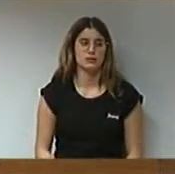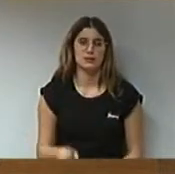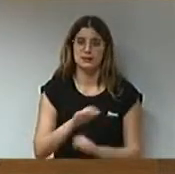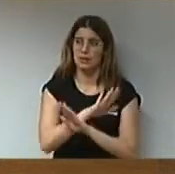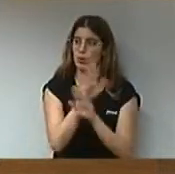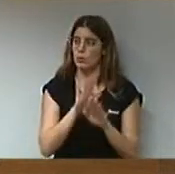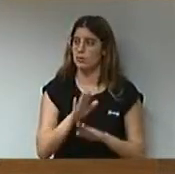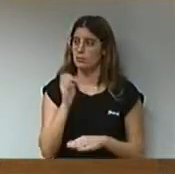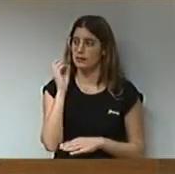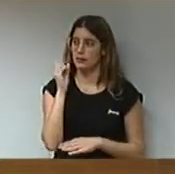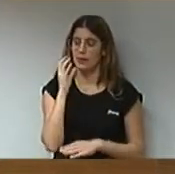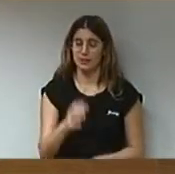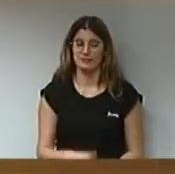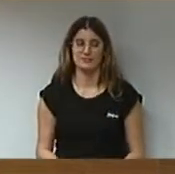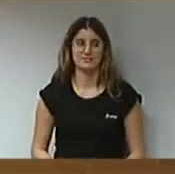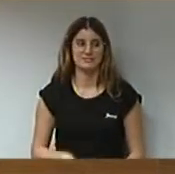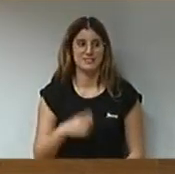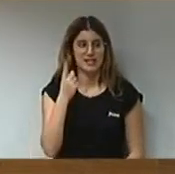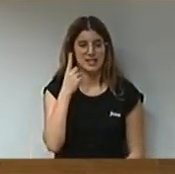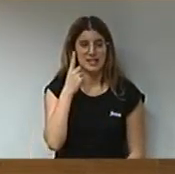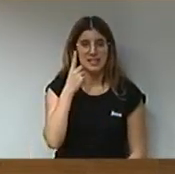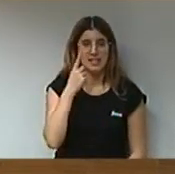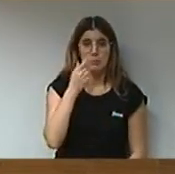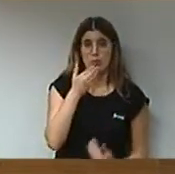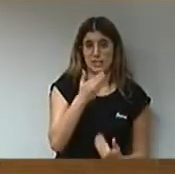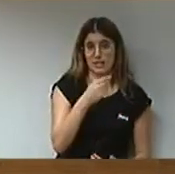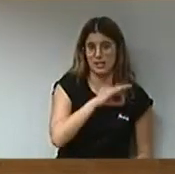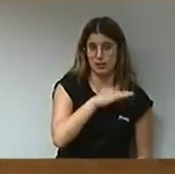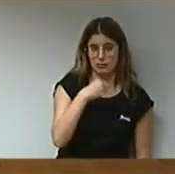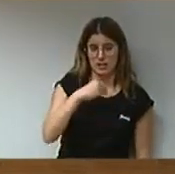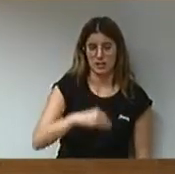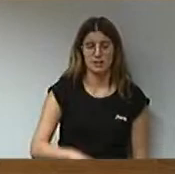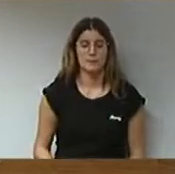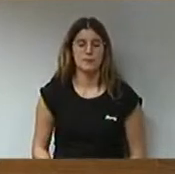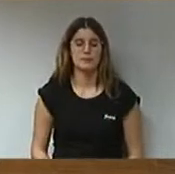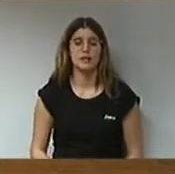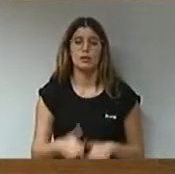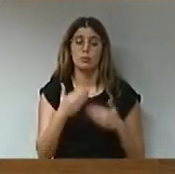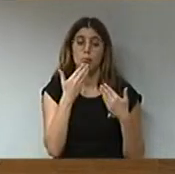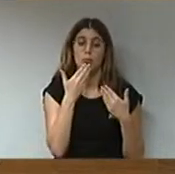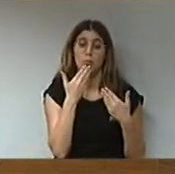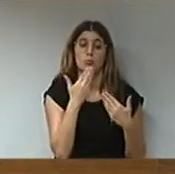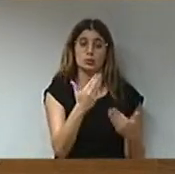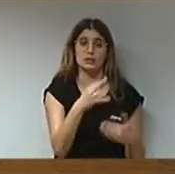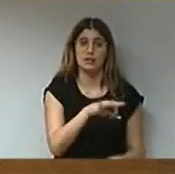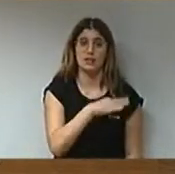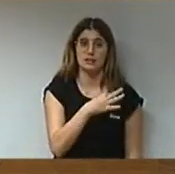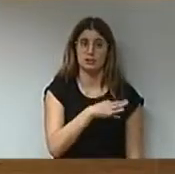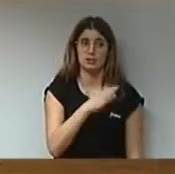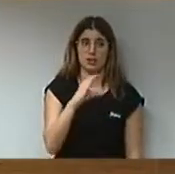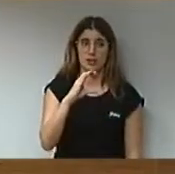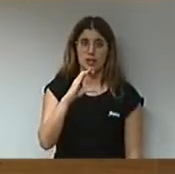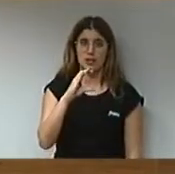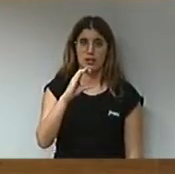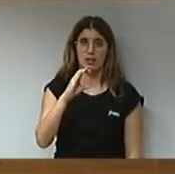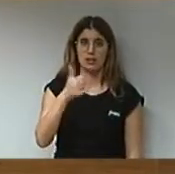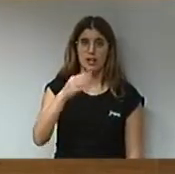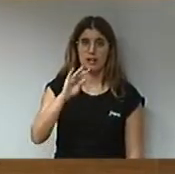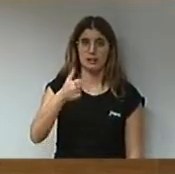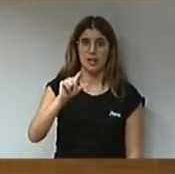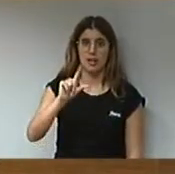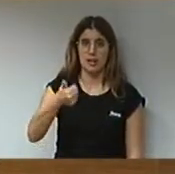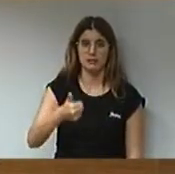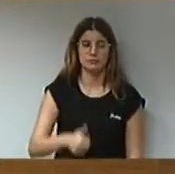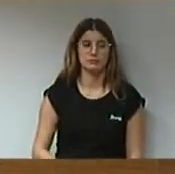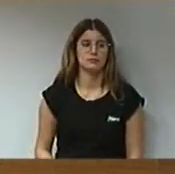intervenció. Moltes gràcies, president. Moltes gràcies, senyora Català. Bueno,